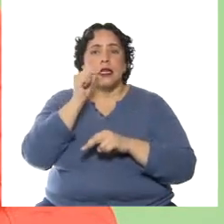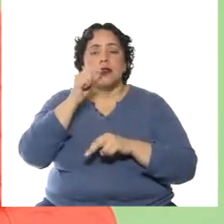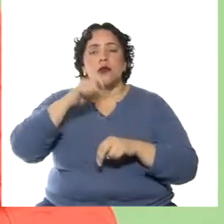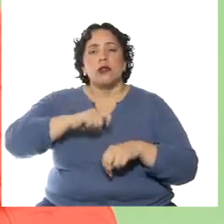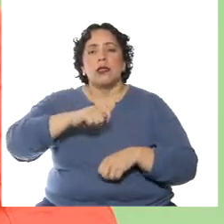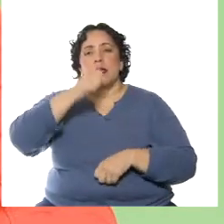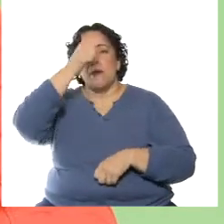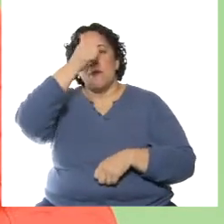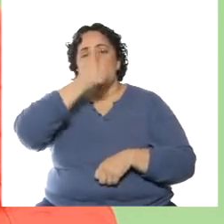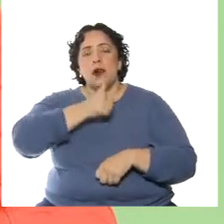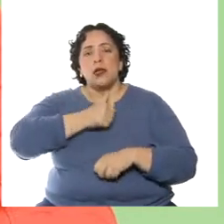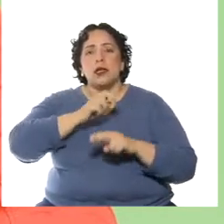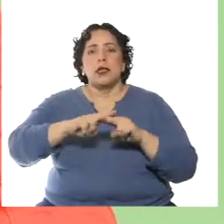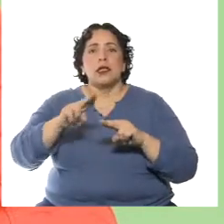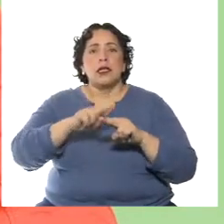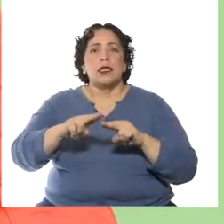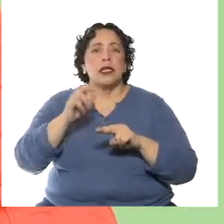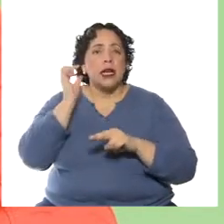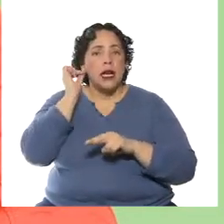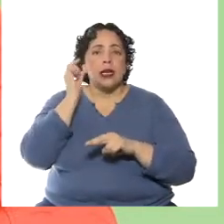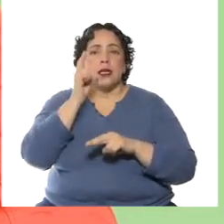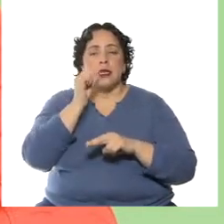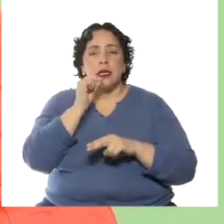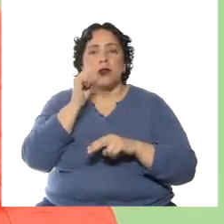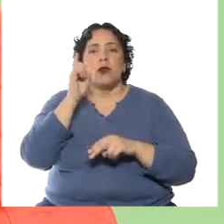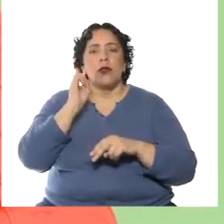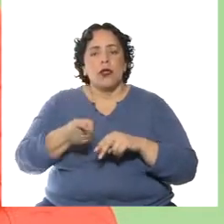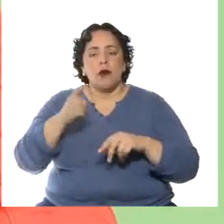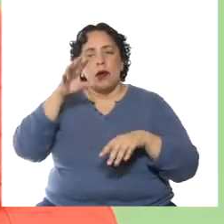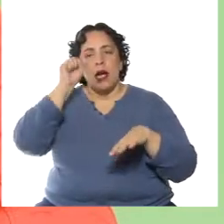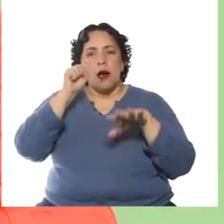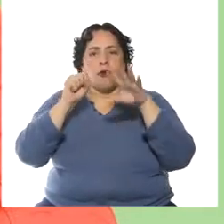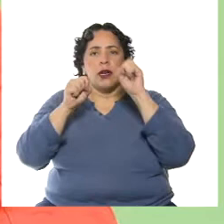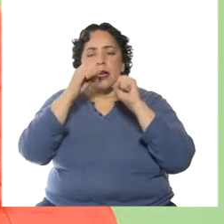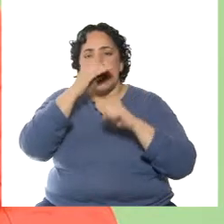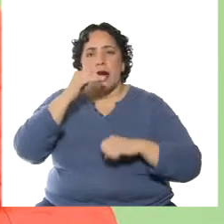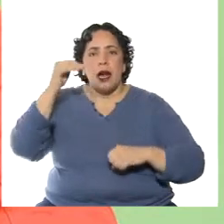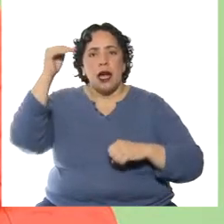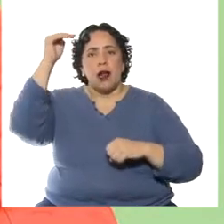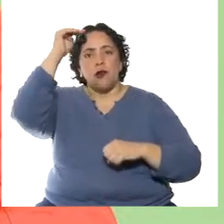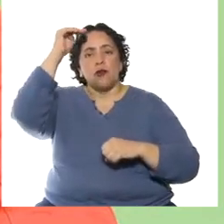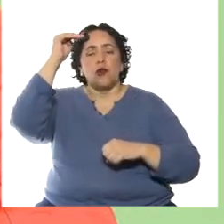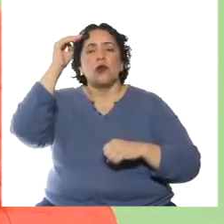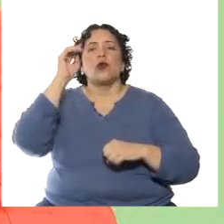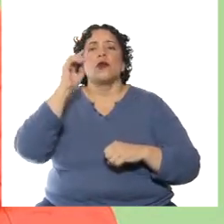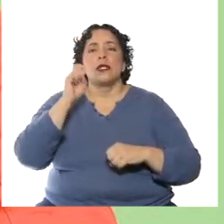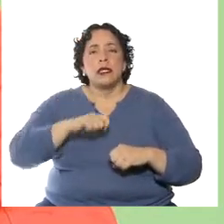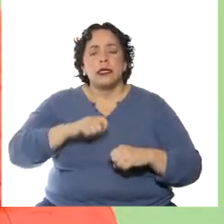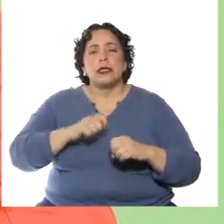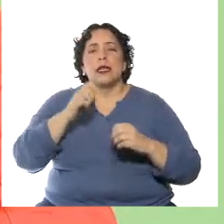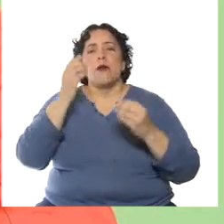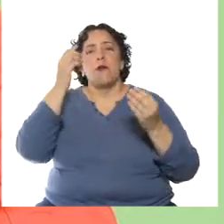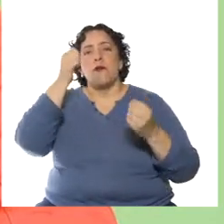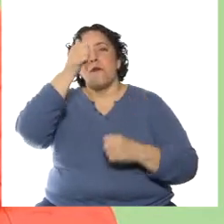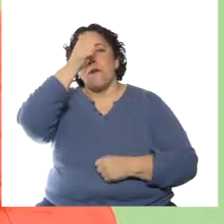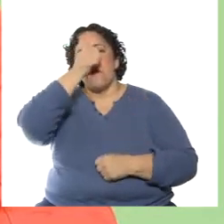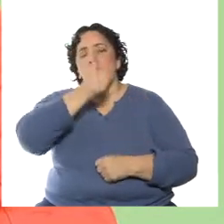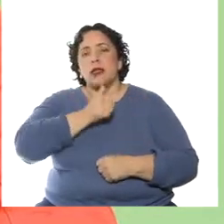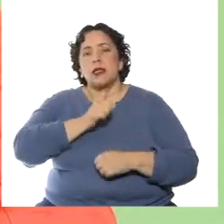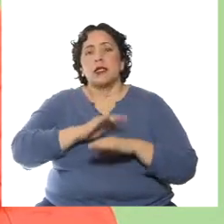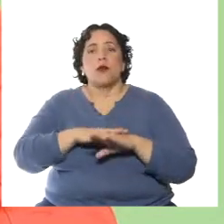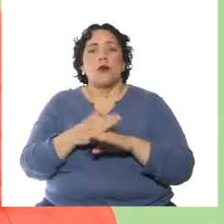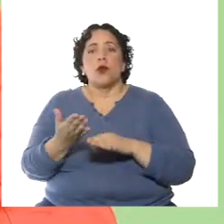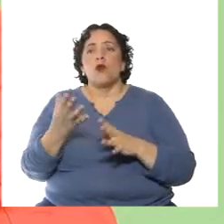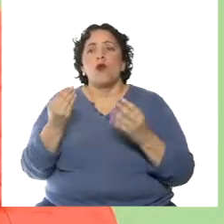paciencia, pero las niñas y los niños deben aprender que sus adultos significativos también requieren paciencia.